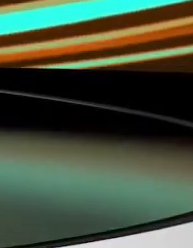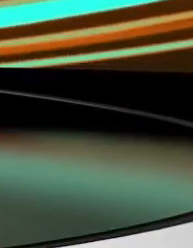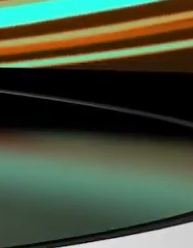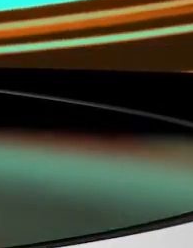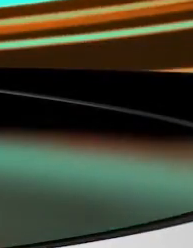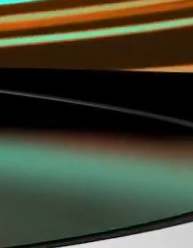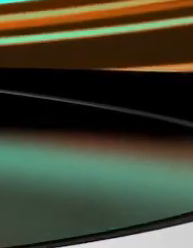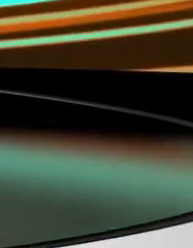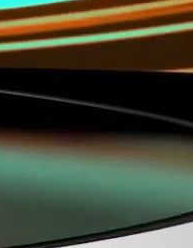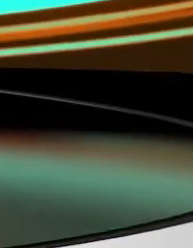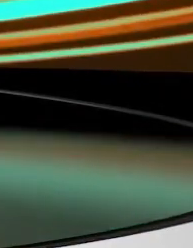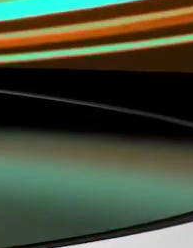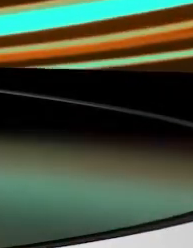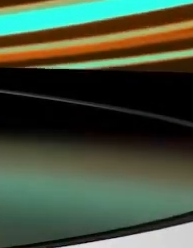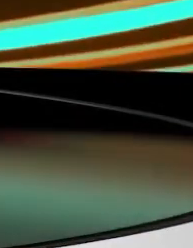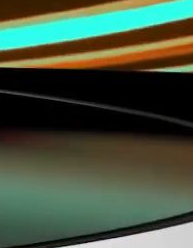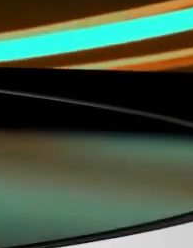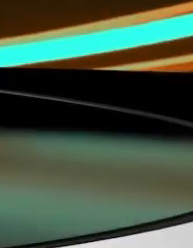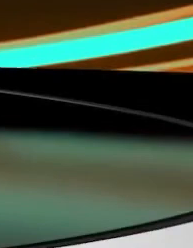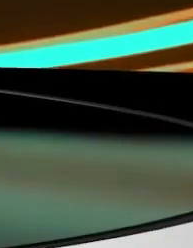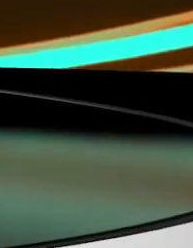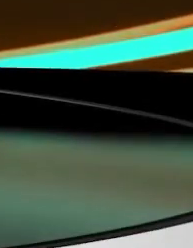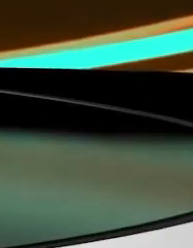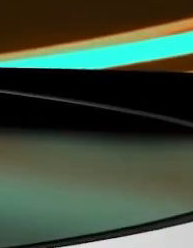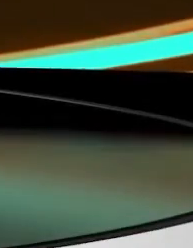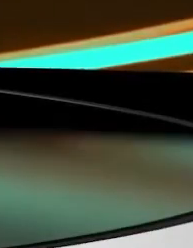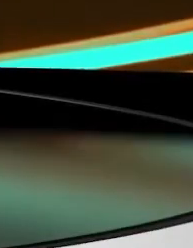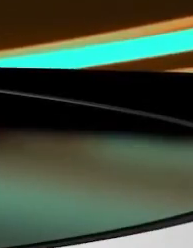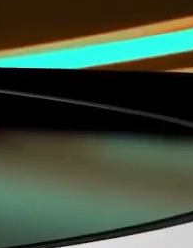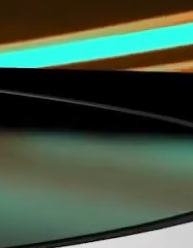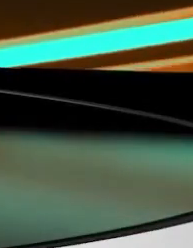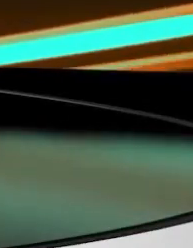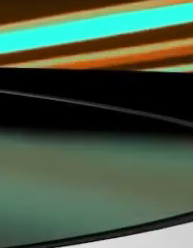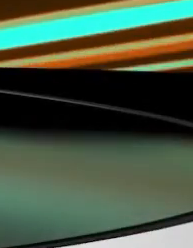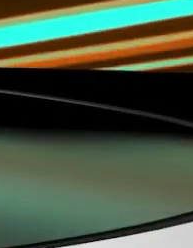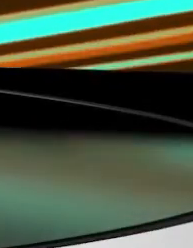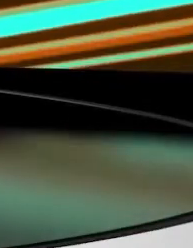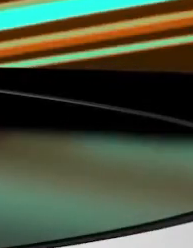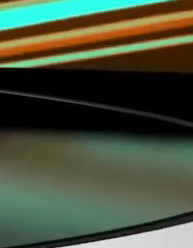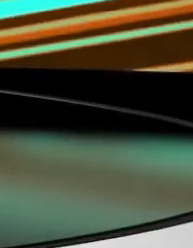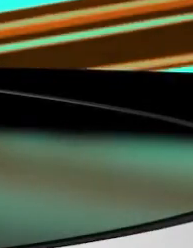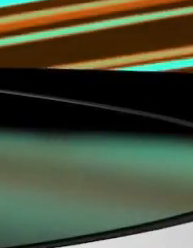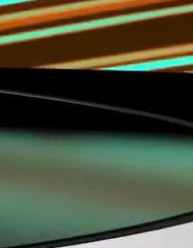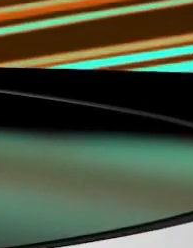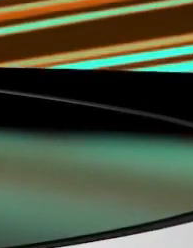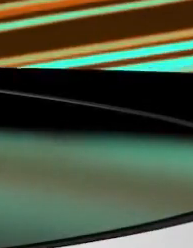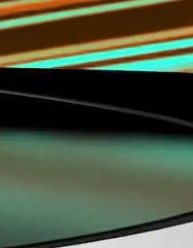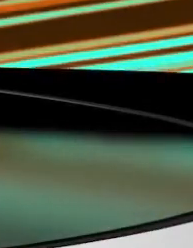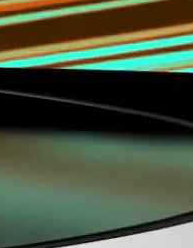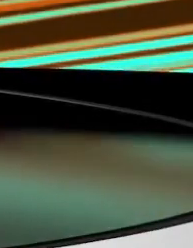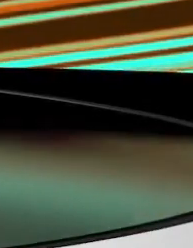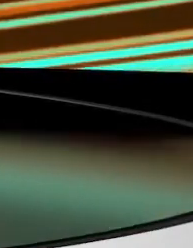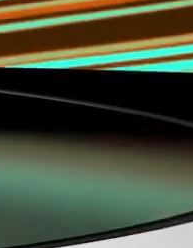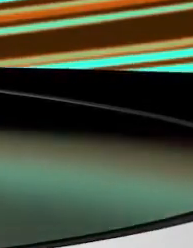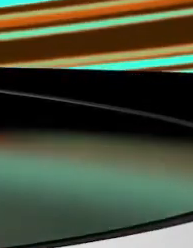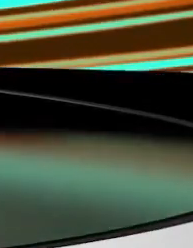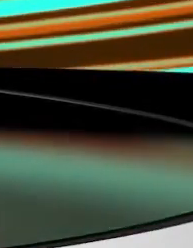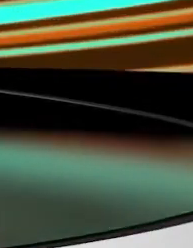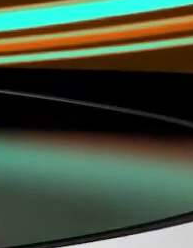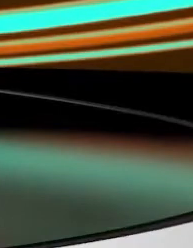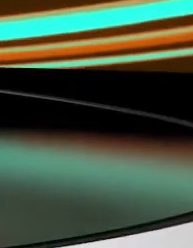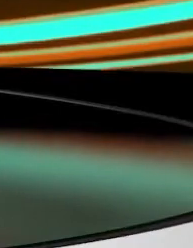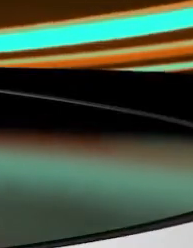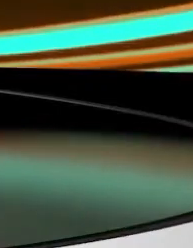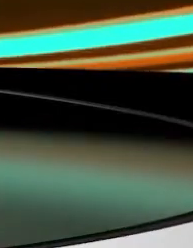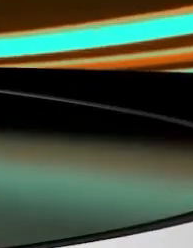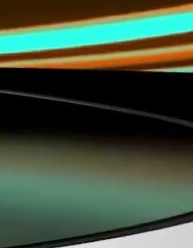¿cómo se dice su apellido? Él es gerente de planificación. Crece, perfecto. El gerente de planificación de aguas